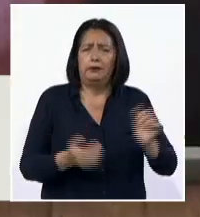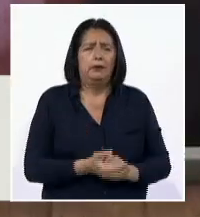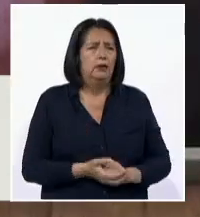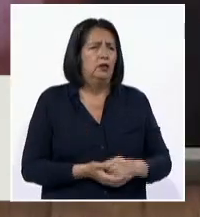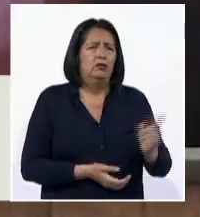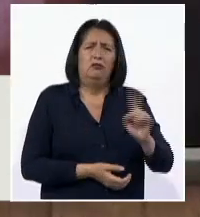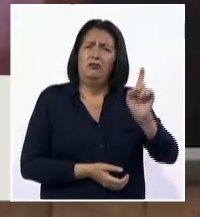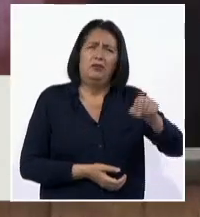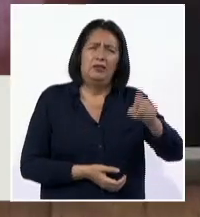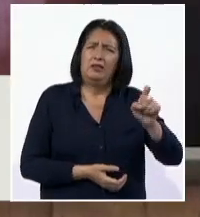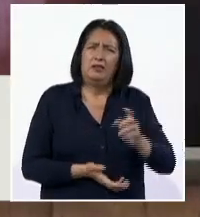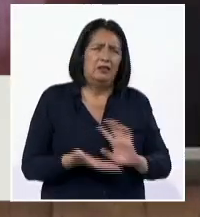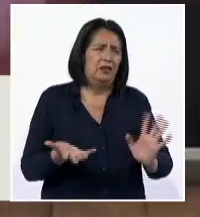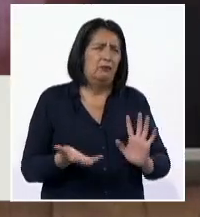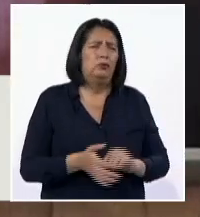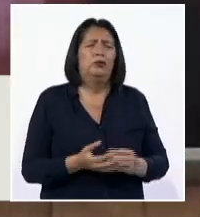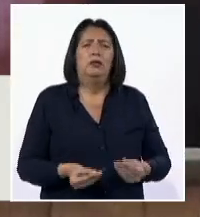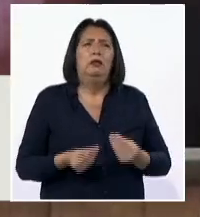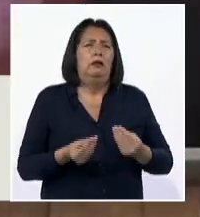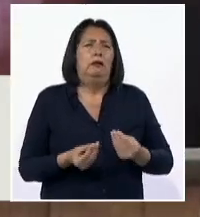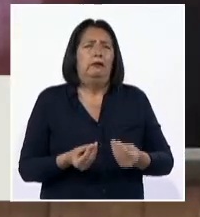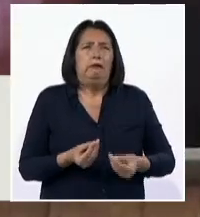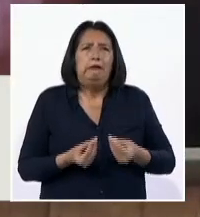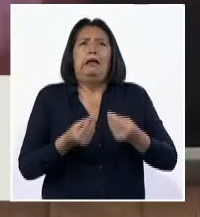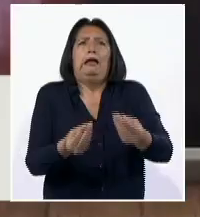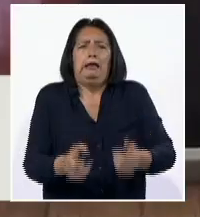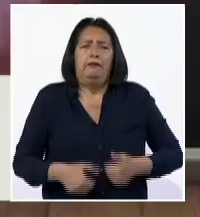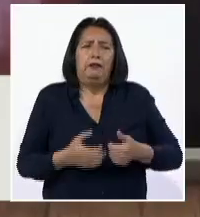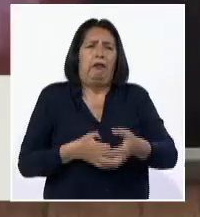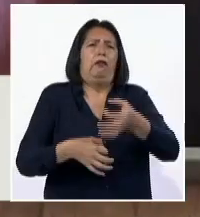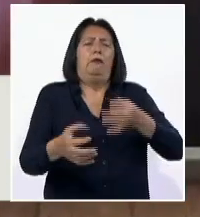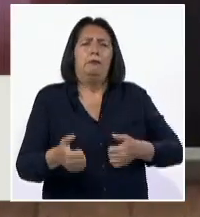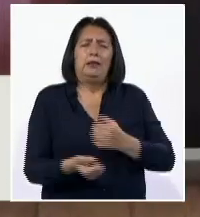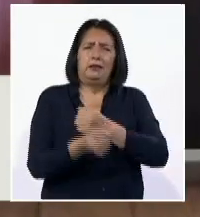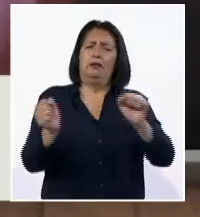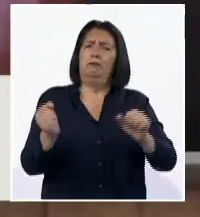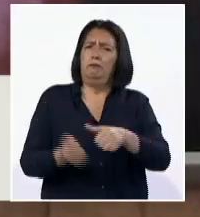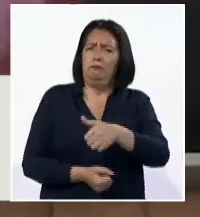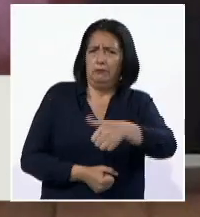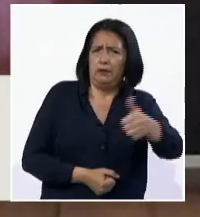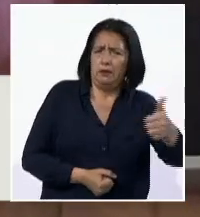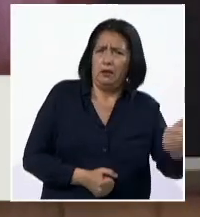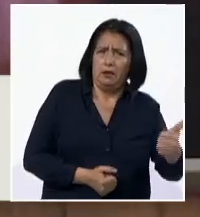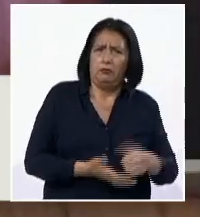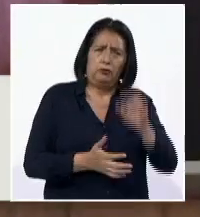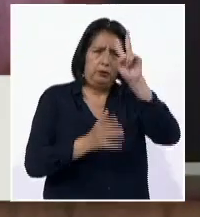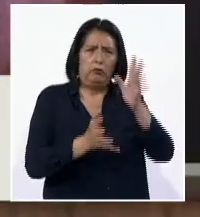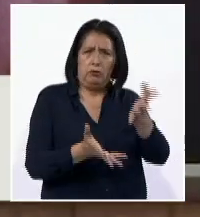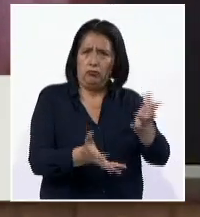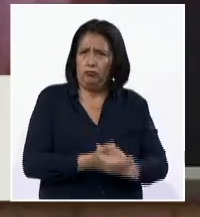no necesitamos entregar necesariamente la vida para salvar la vida de nuestros